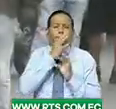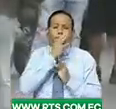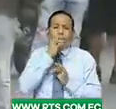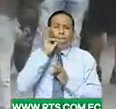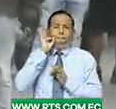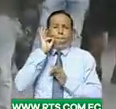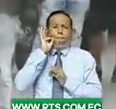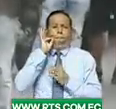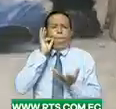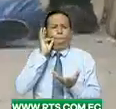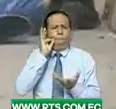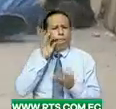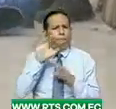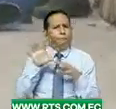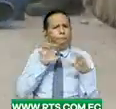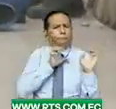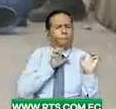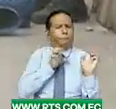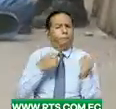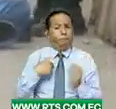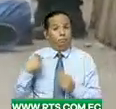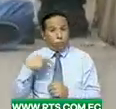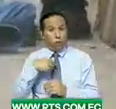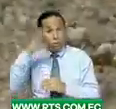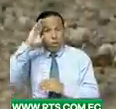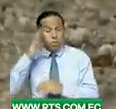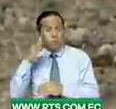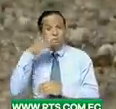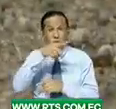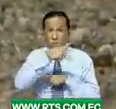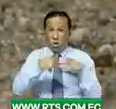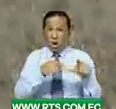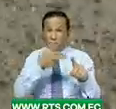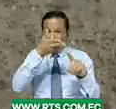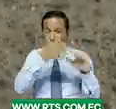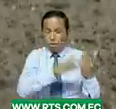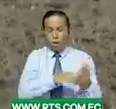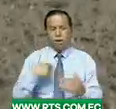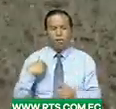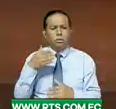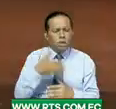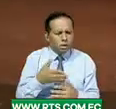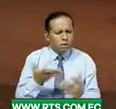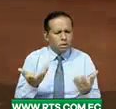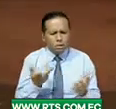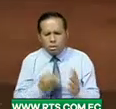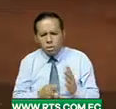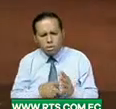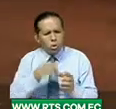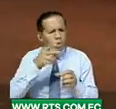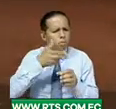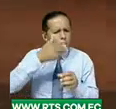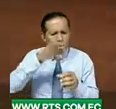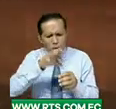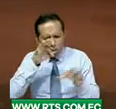nuestro accionar. ¿Por qué? Porque hemos llegado a los sitios del suceso y en esos lugares ya no encontramos los indicios balísticos e incluso ya se